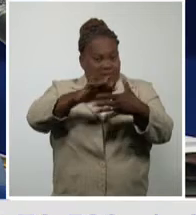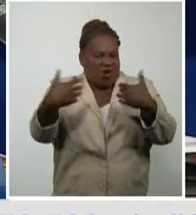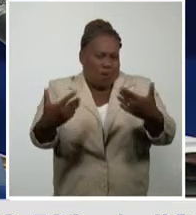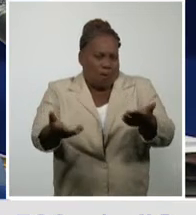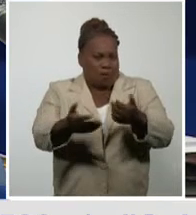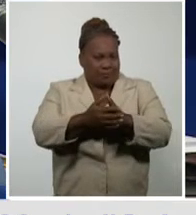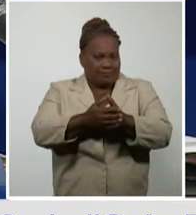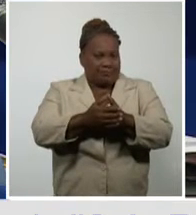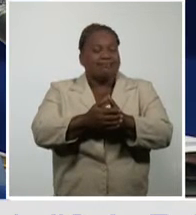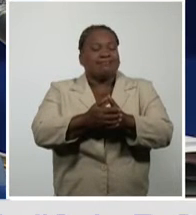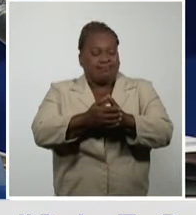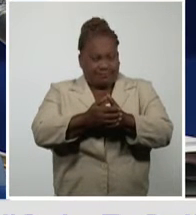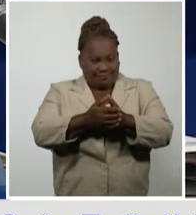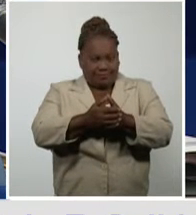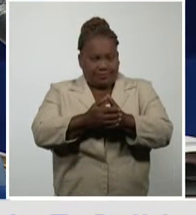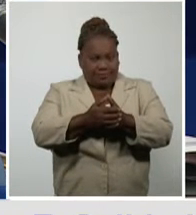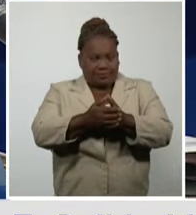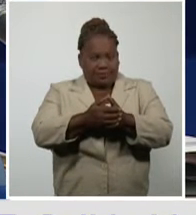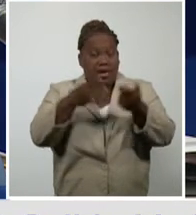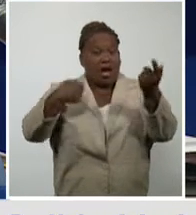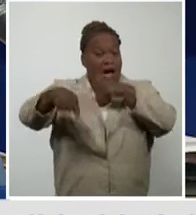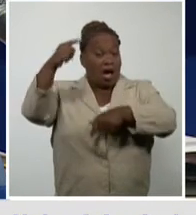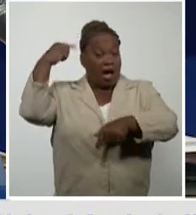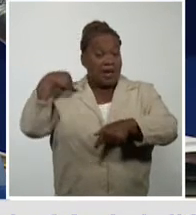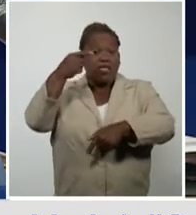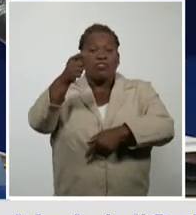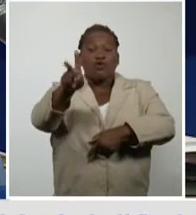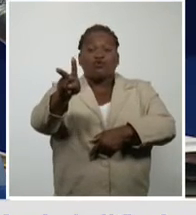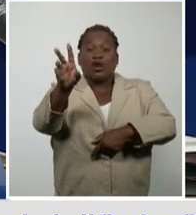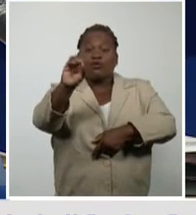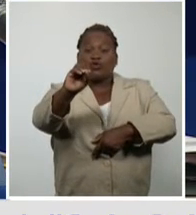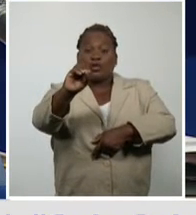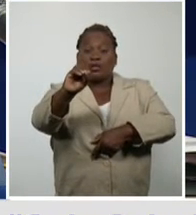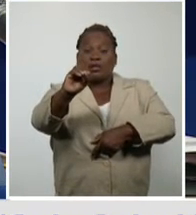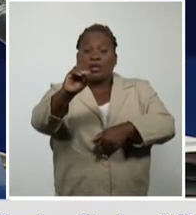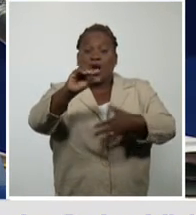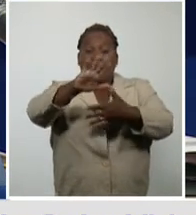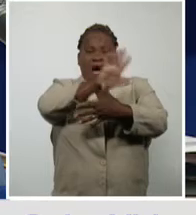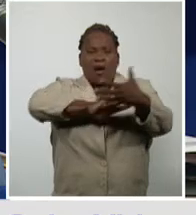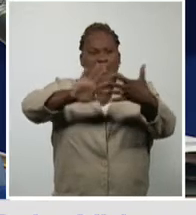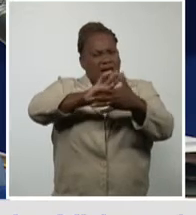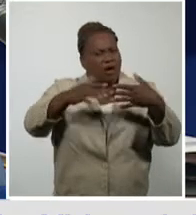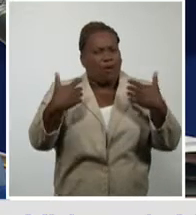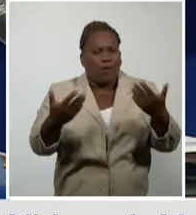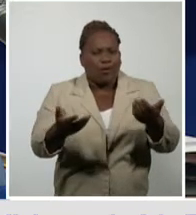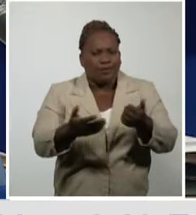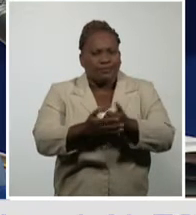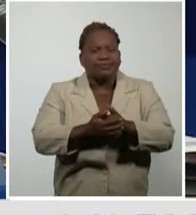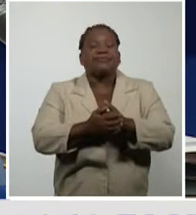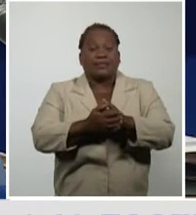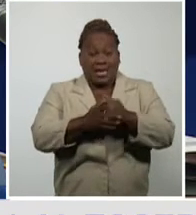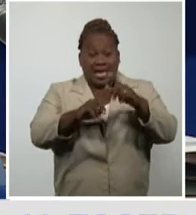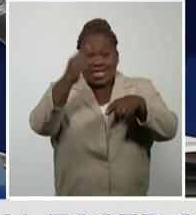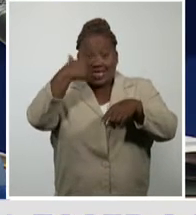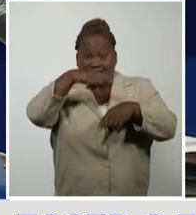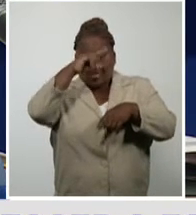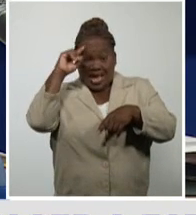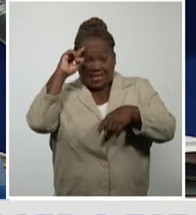día de ayer a las 12 de la noche, la región de las Américas tenía una tasa de